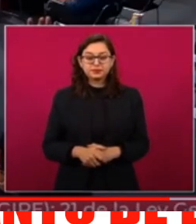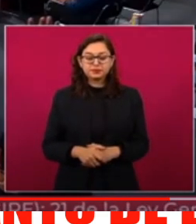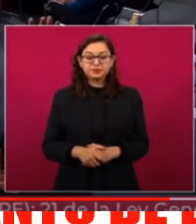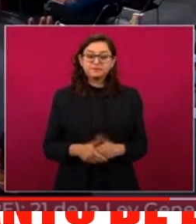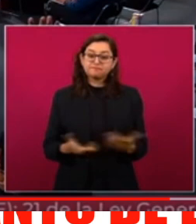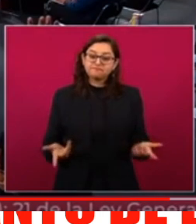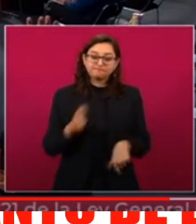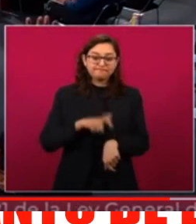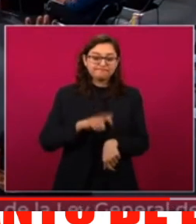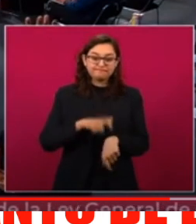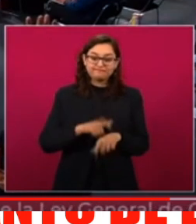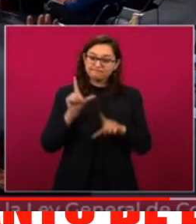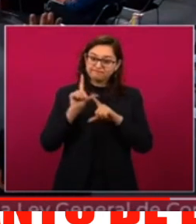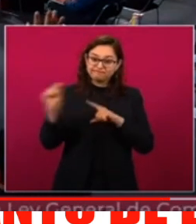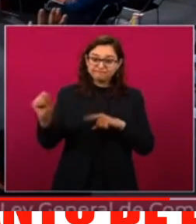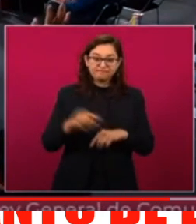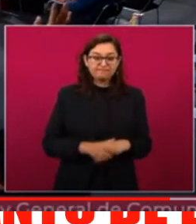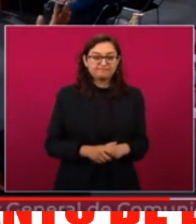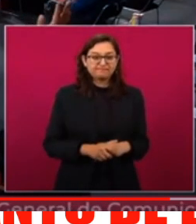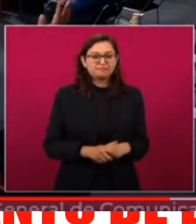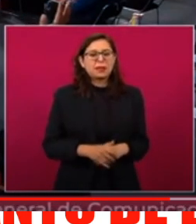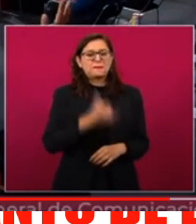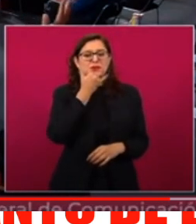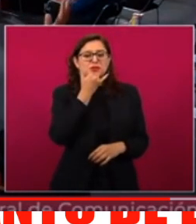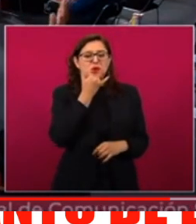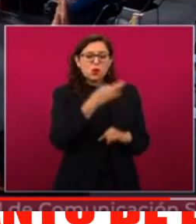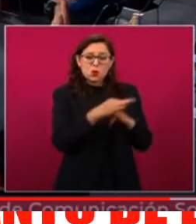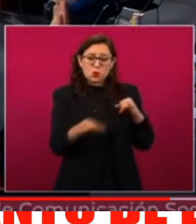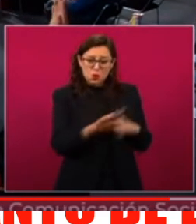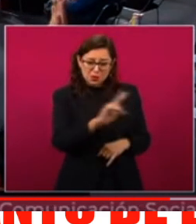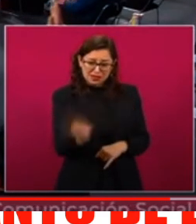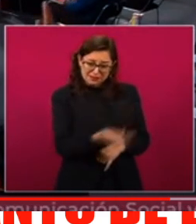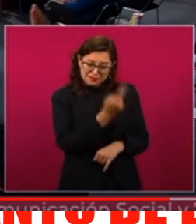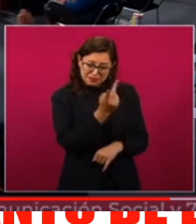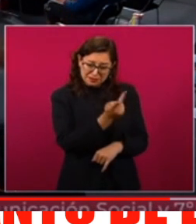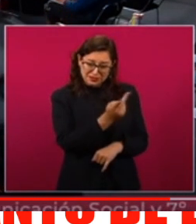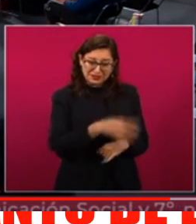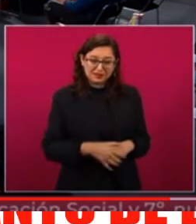Ya me voy. Ya no va la última, presente ya, para terminar.